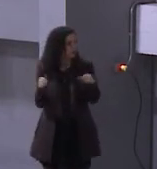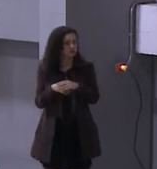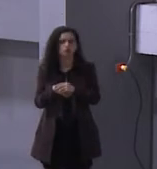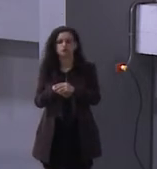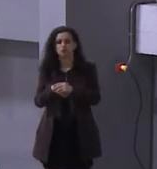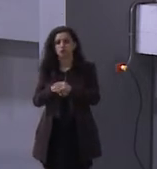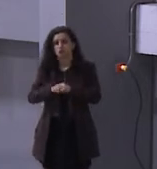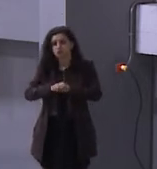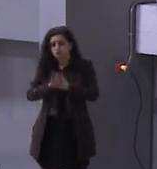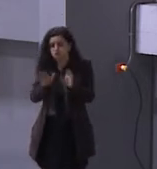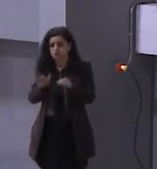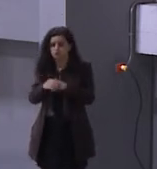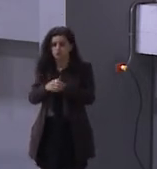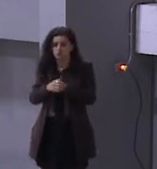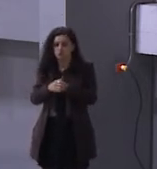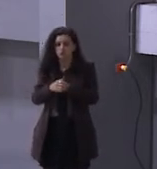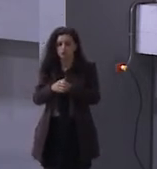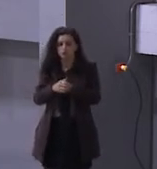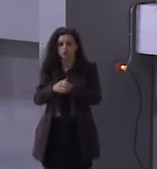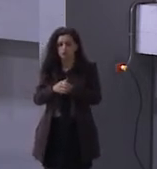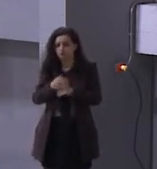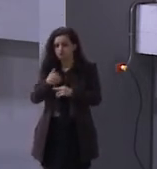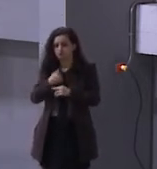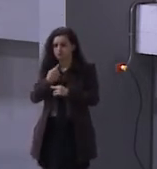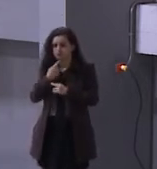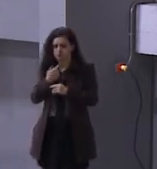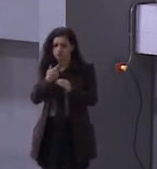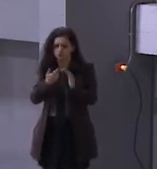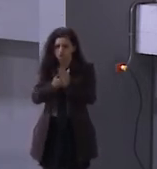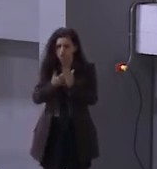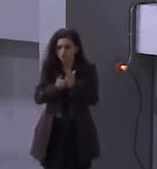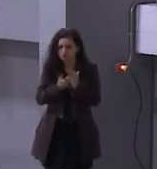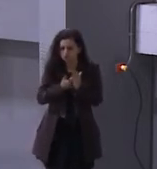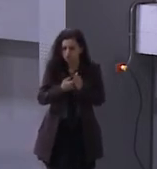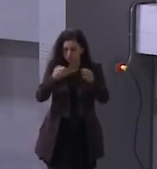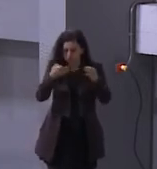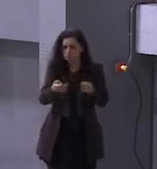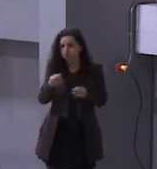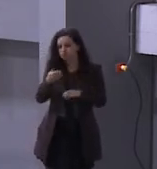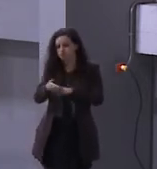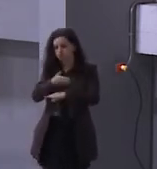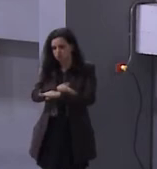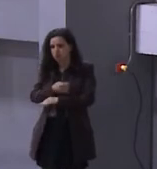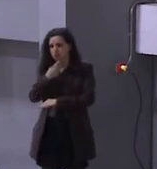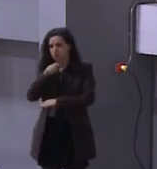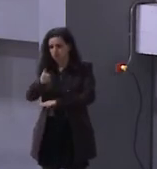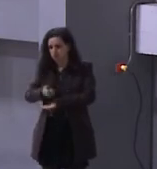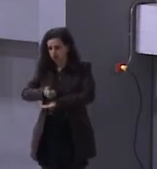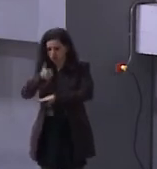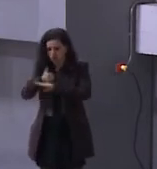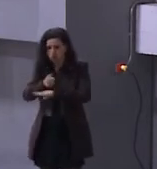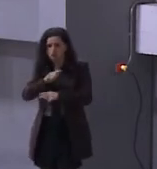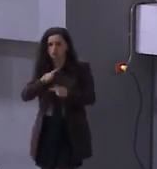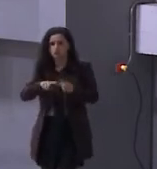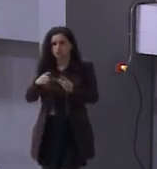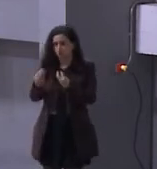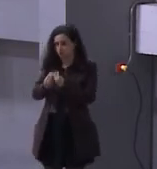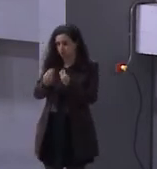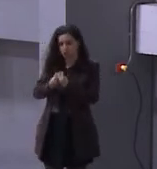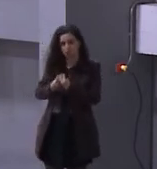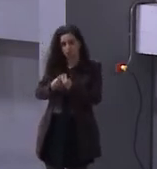Pues solamente me queda corroborar lo que ha dicho el rector y aquí el compañero